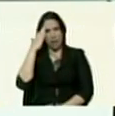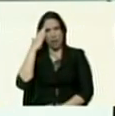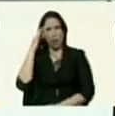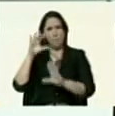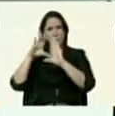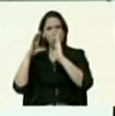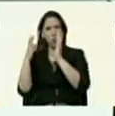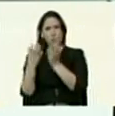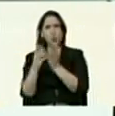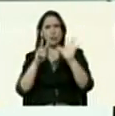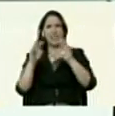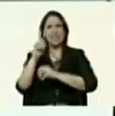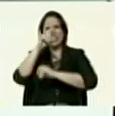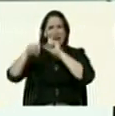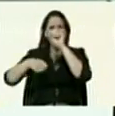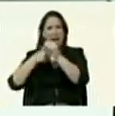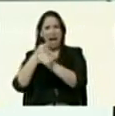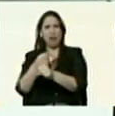la guerra de Colombia.